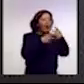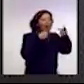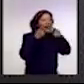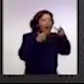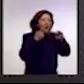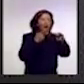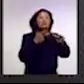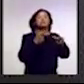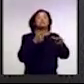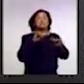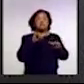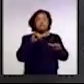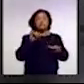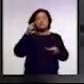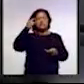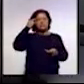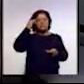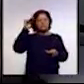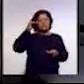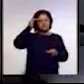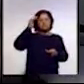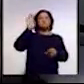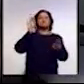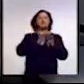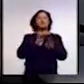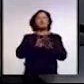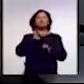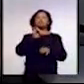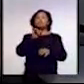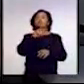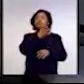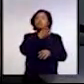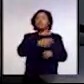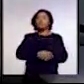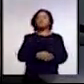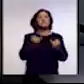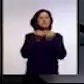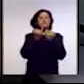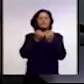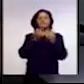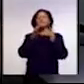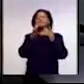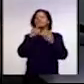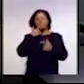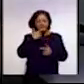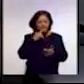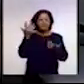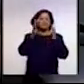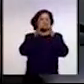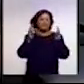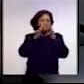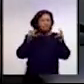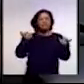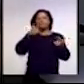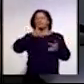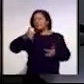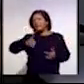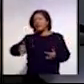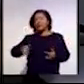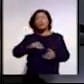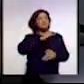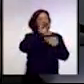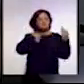esquemas mentales intelectuales y conversamos también con ellos en inglés en francés en italiano y a todos